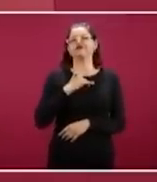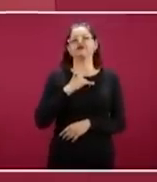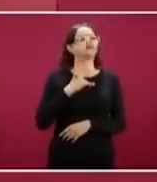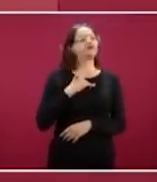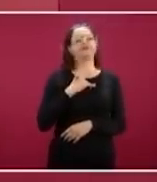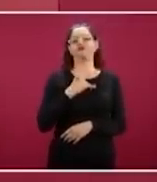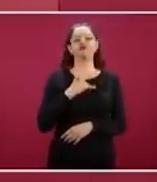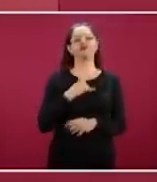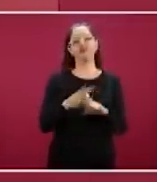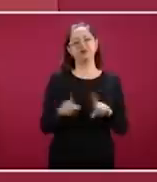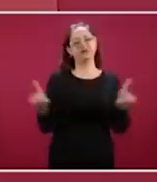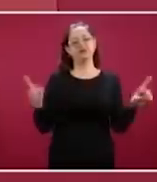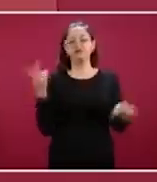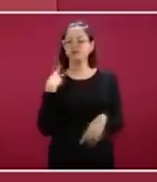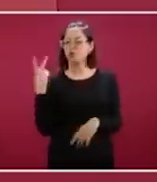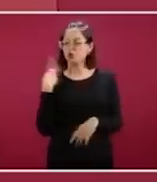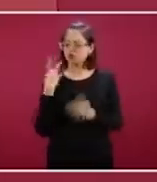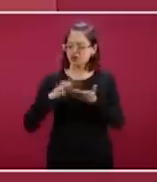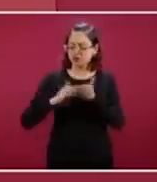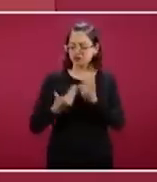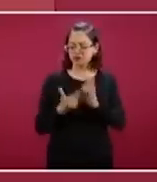aplicar una política distinta,